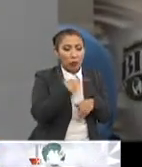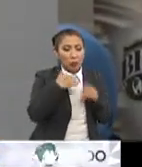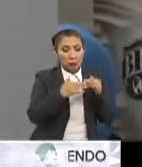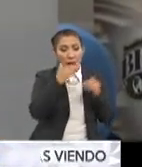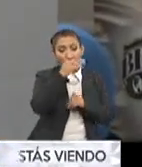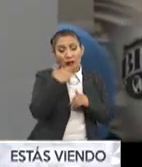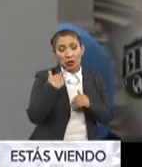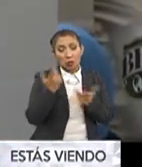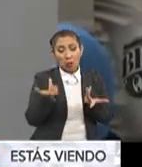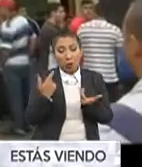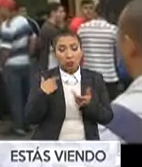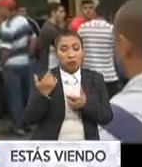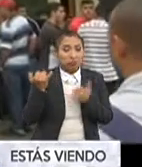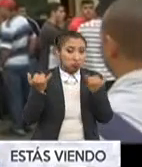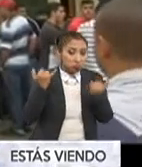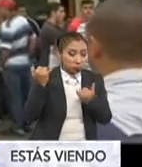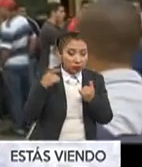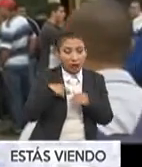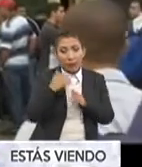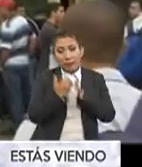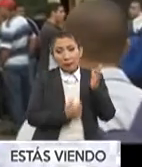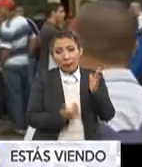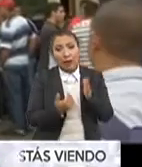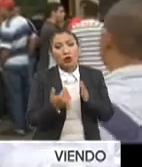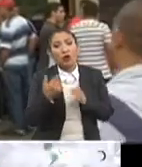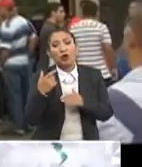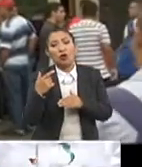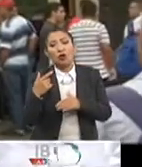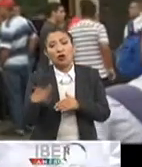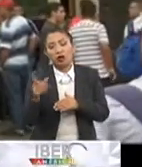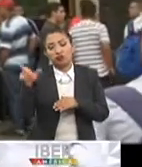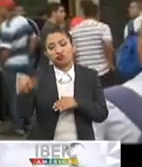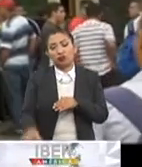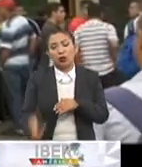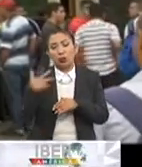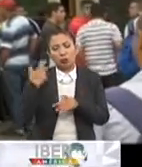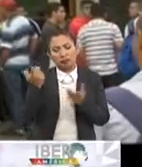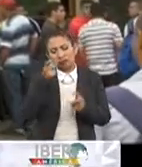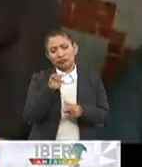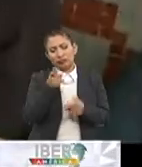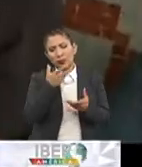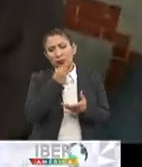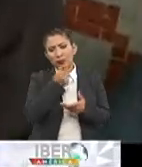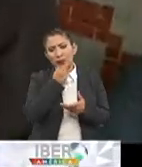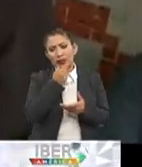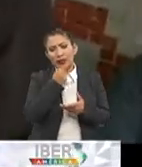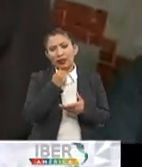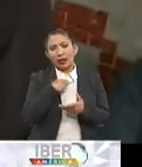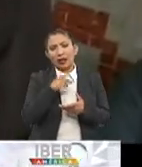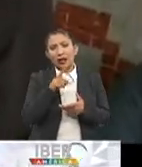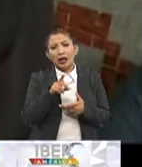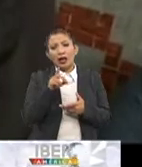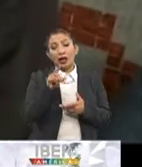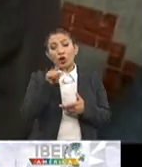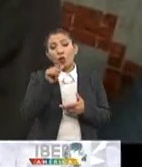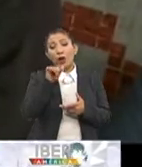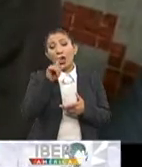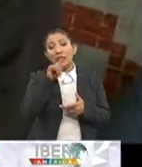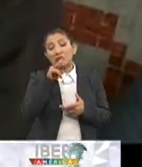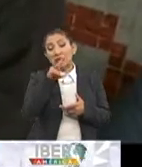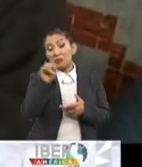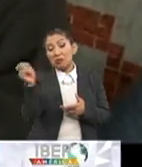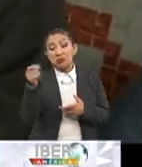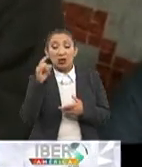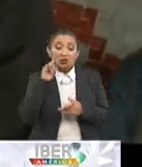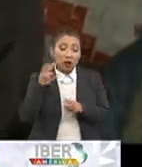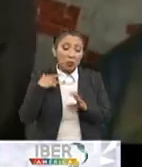mucho menos ideologizada, yo diría, y mucho menos centrada en la figura muy controvertida de Luis Ignacio Lula da Silva. Probablemente veamos